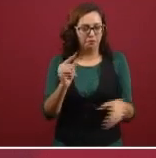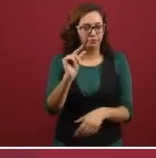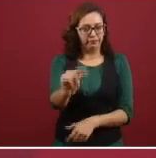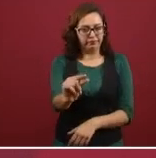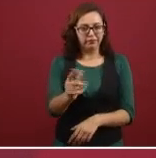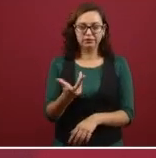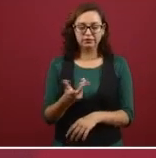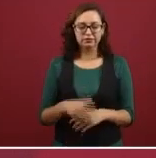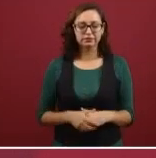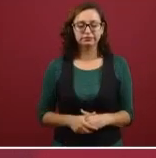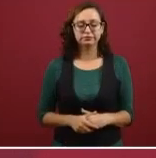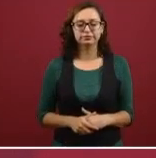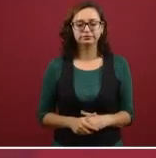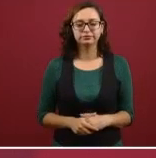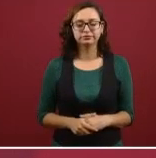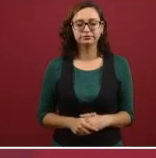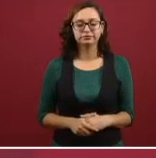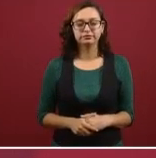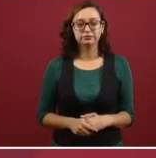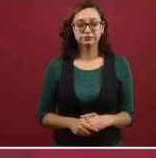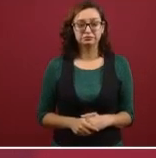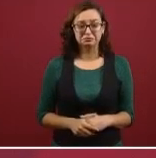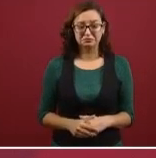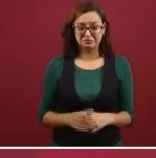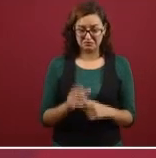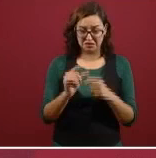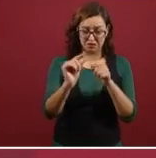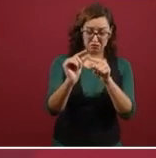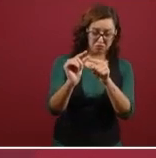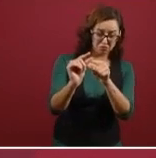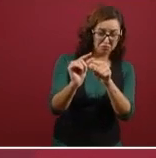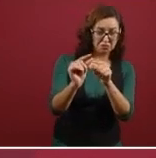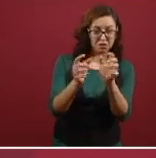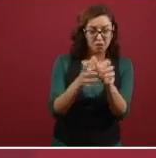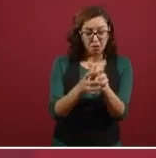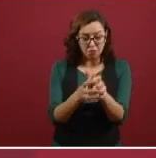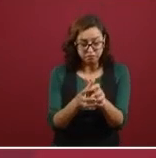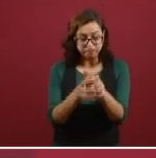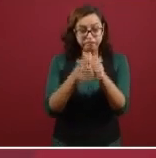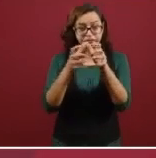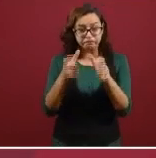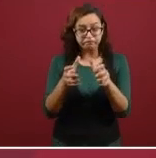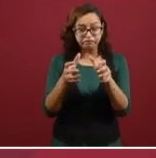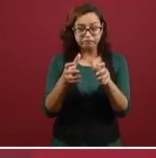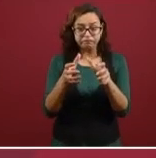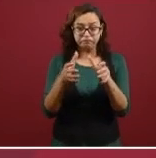y lo poco que hubo se concentró